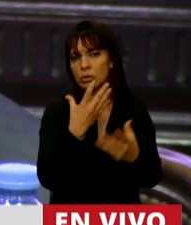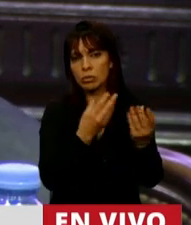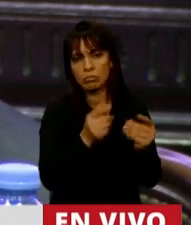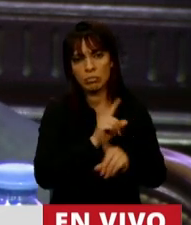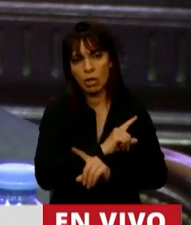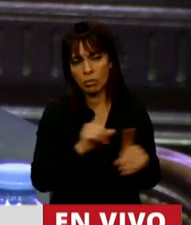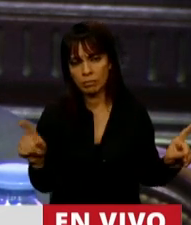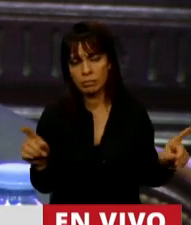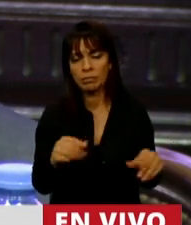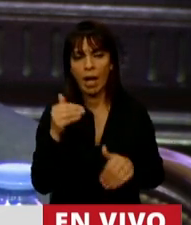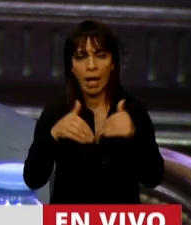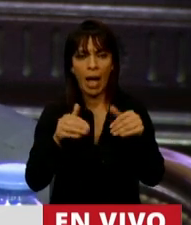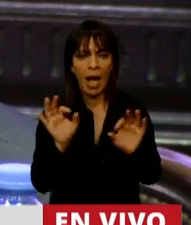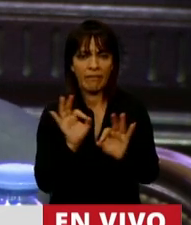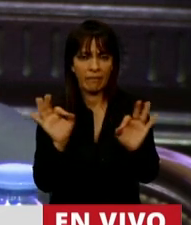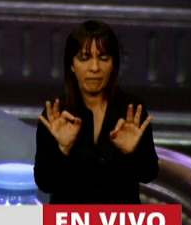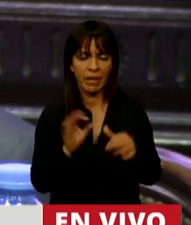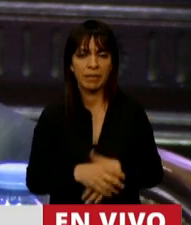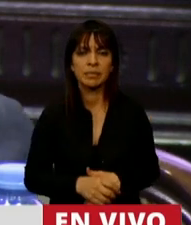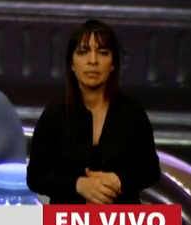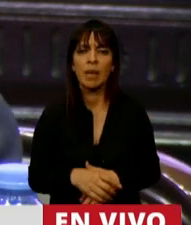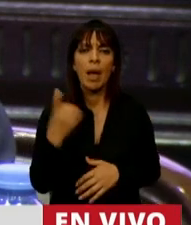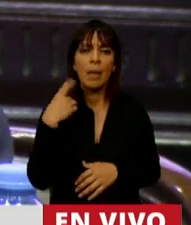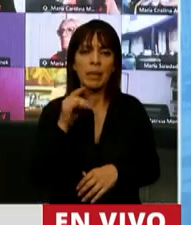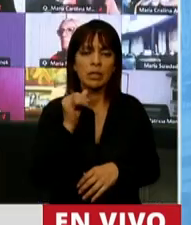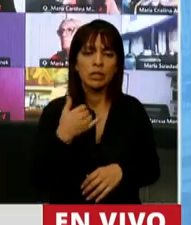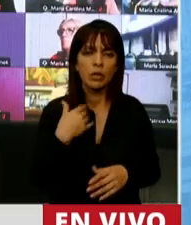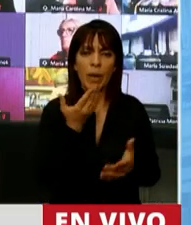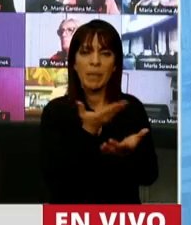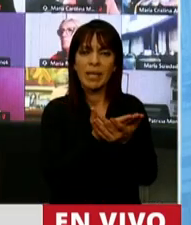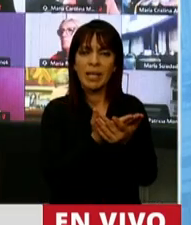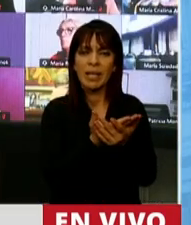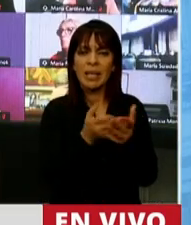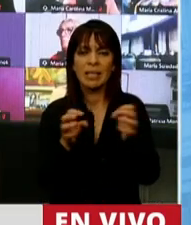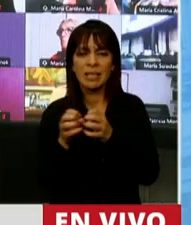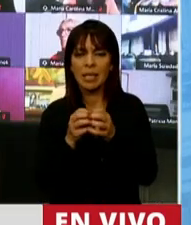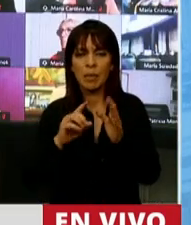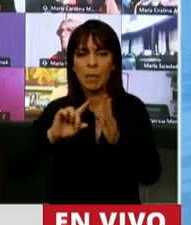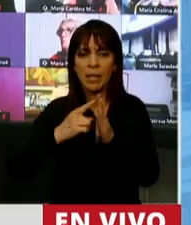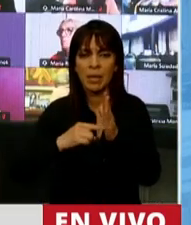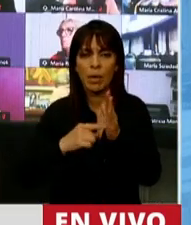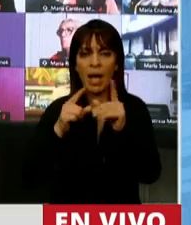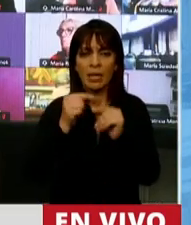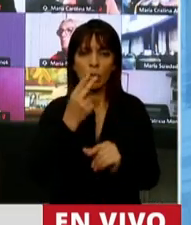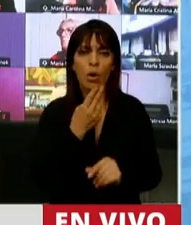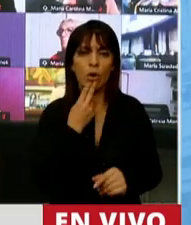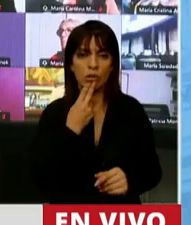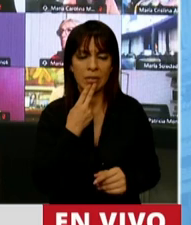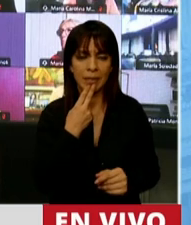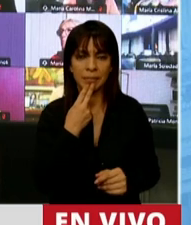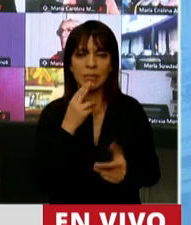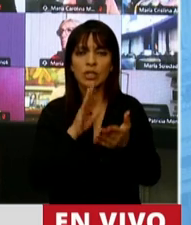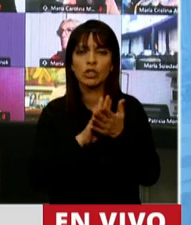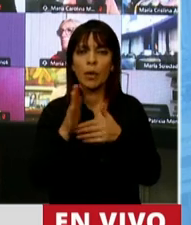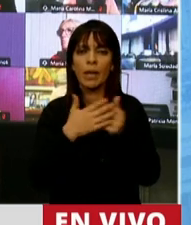como explicaron las autoridades de bloque, pero voy a solicitar el tratamiento en particular del artículo 11 relativo a las